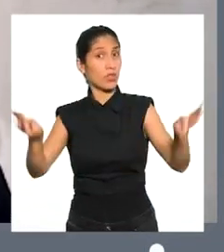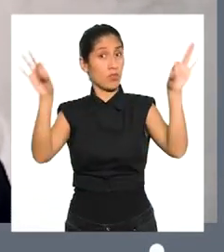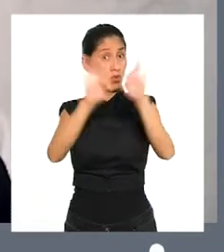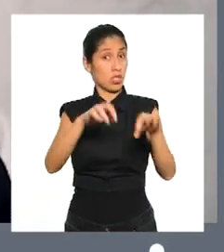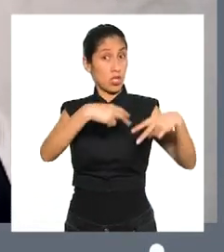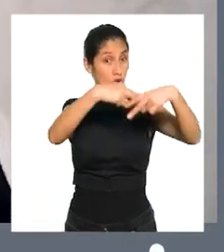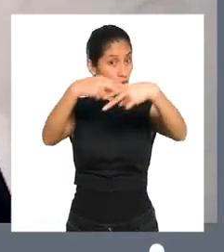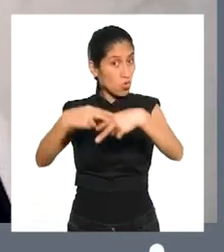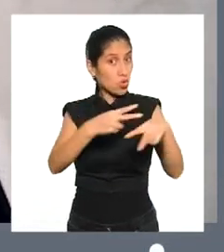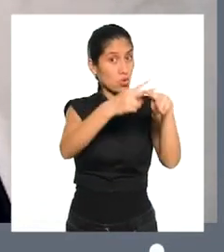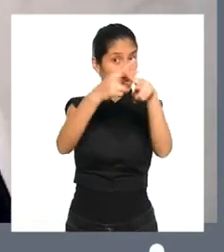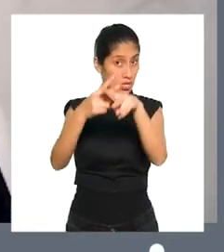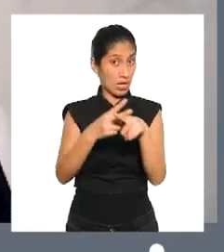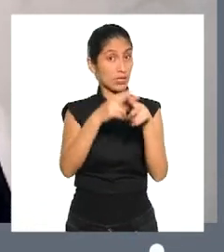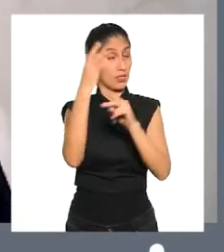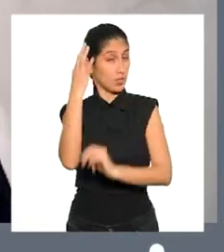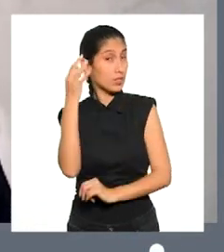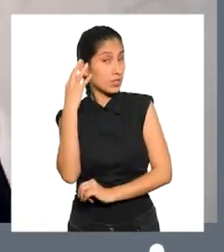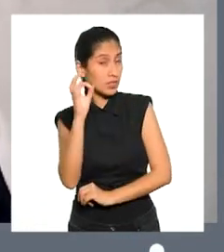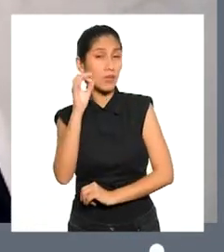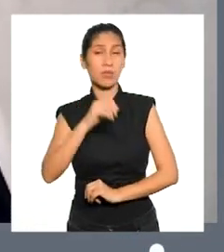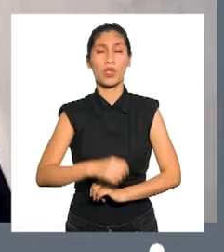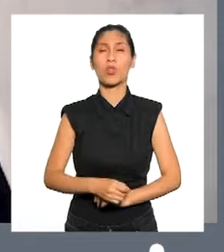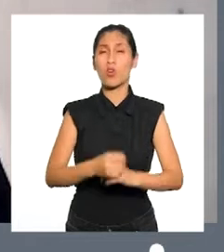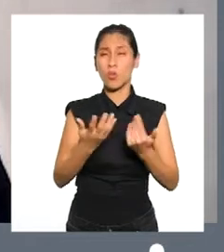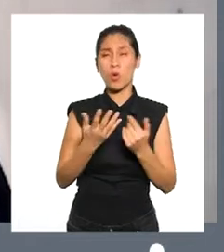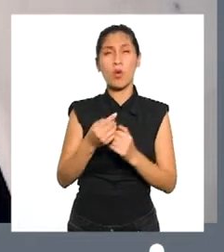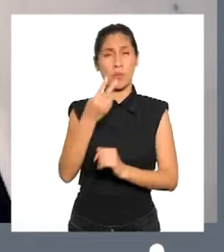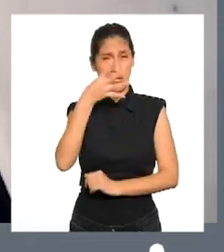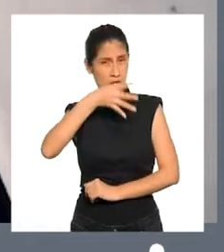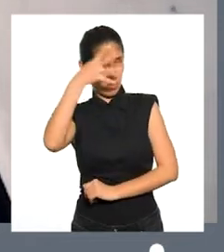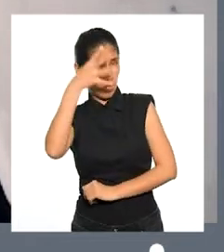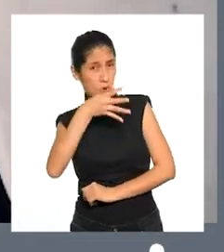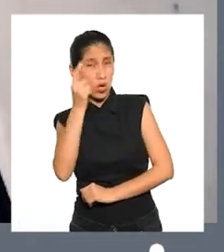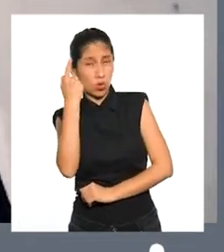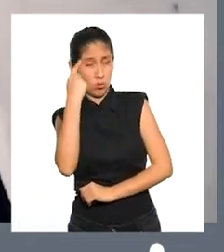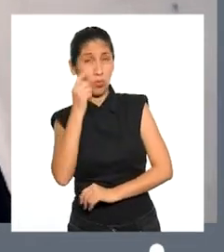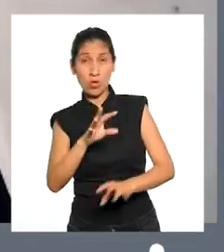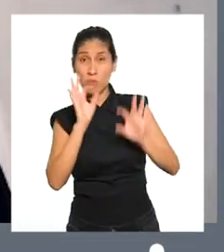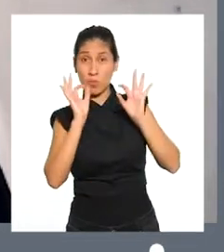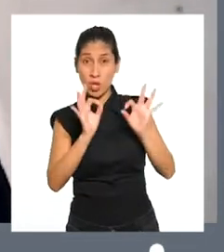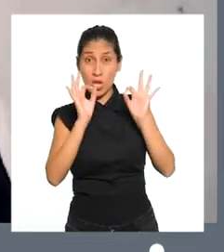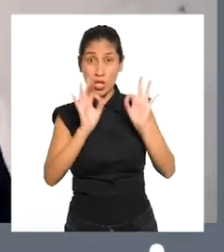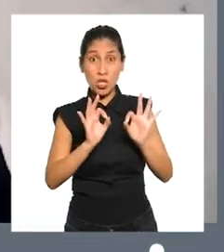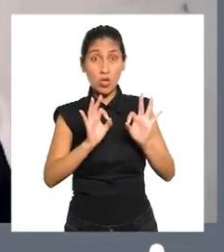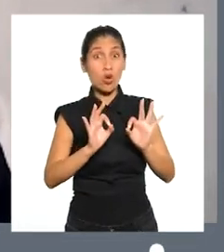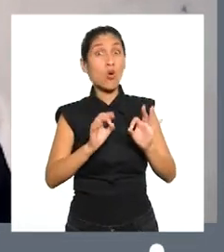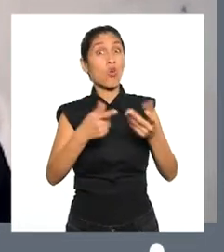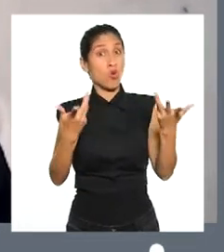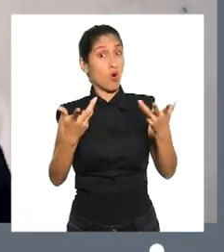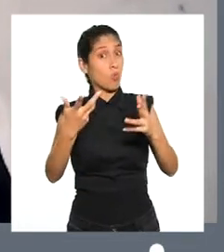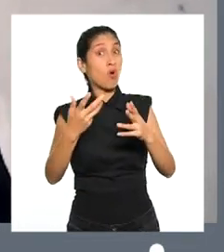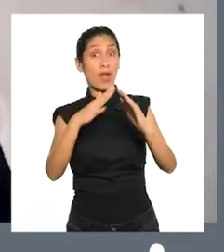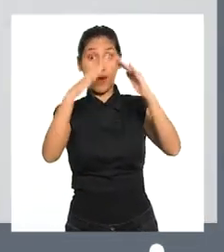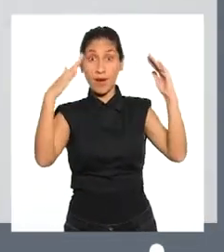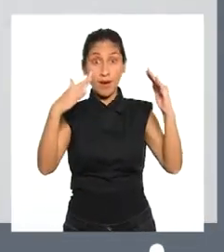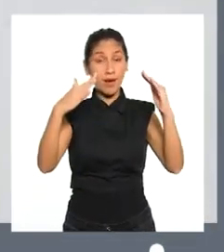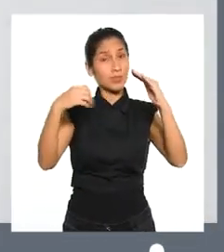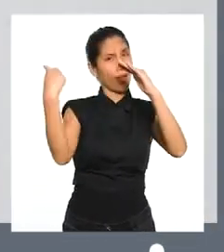cuidemos de manera eficiente, teniendo en cuenta los diferentes riesgos que hay adentro y fuera de nuestro